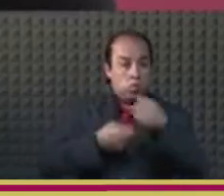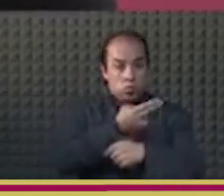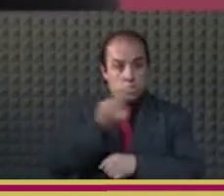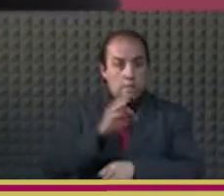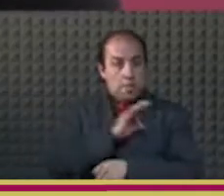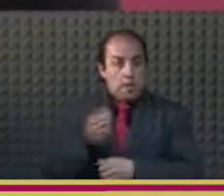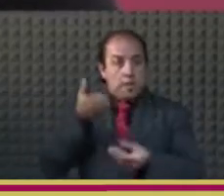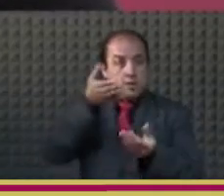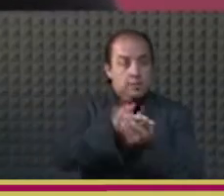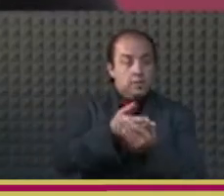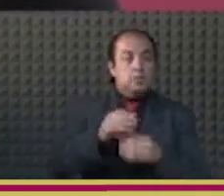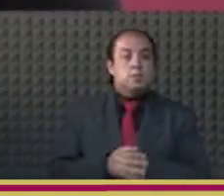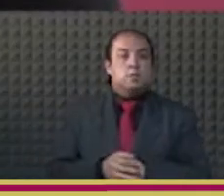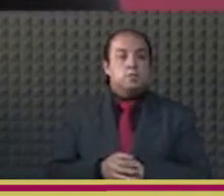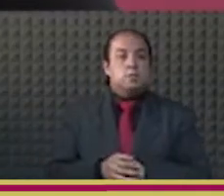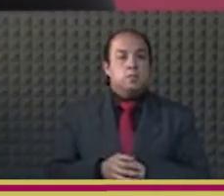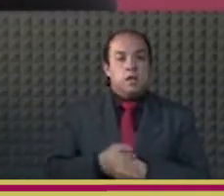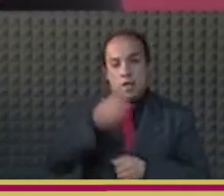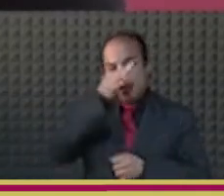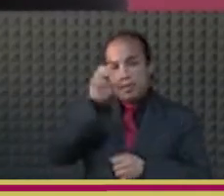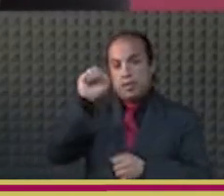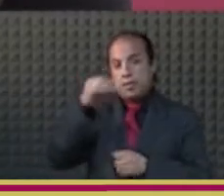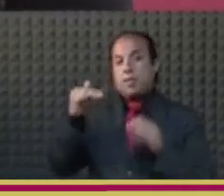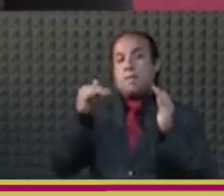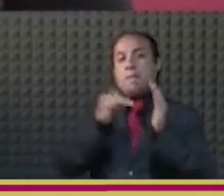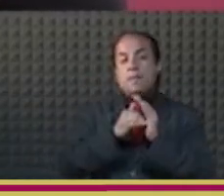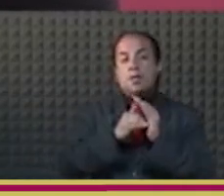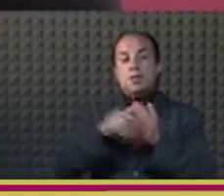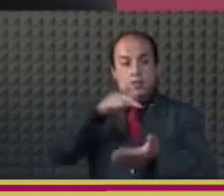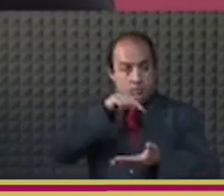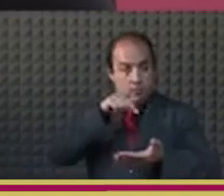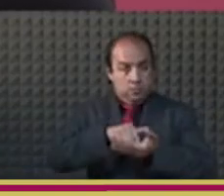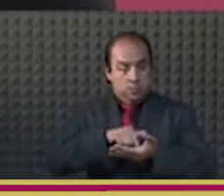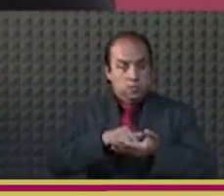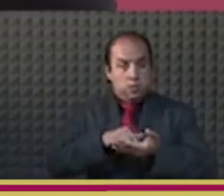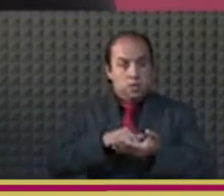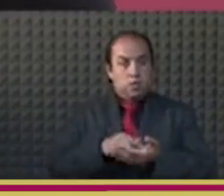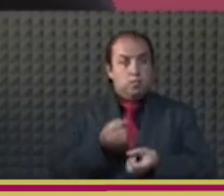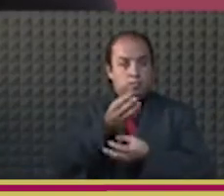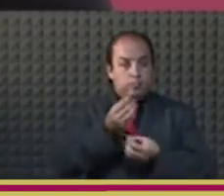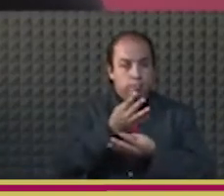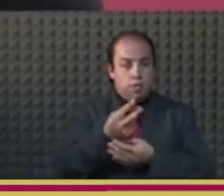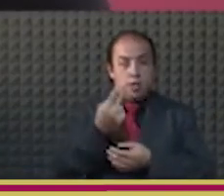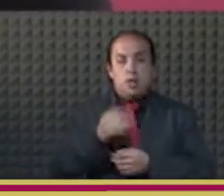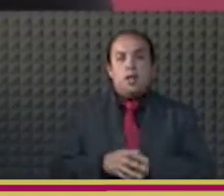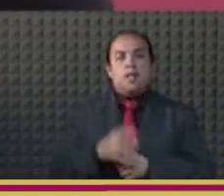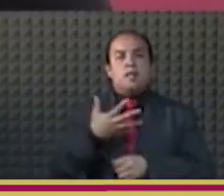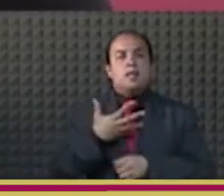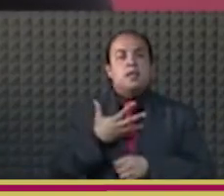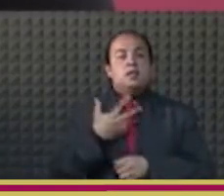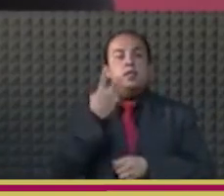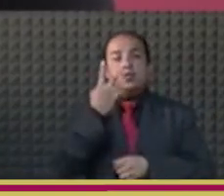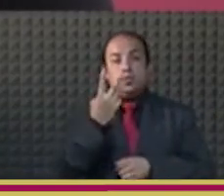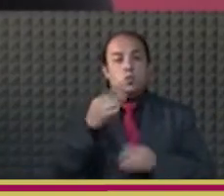van a poder acceder a cerca de 60 mil vacantes ofertadas por 2,000